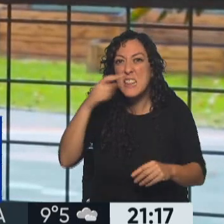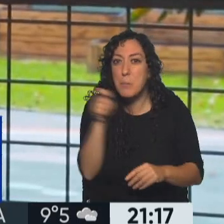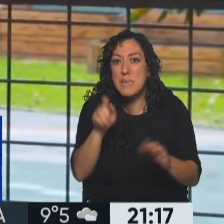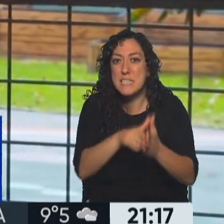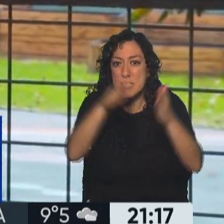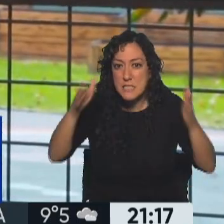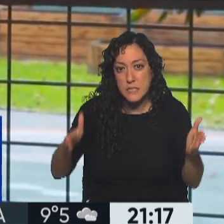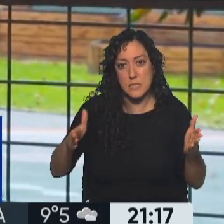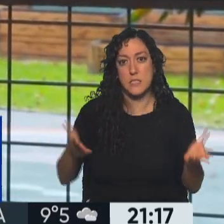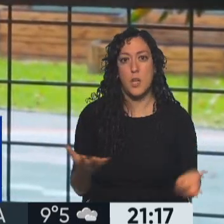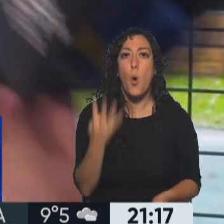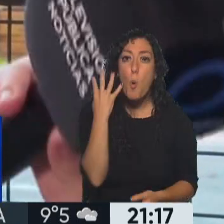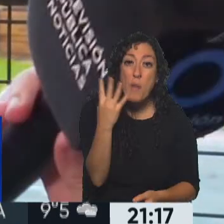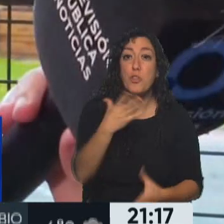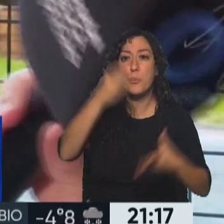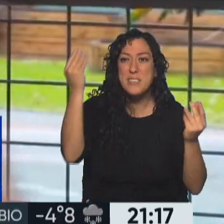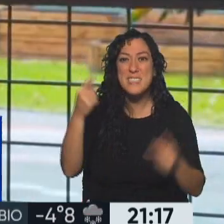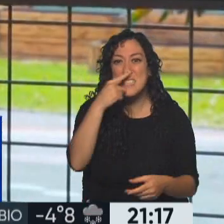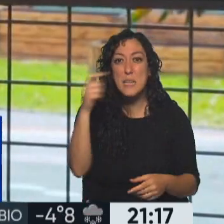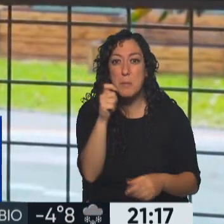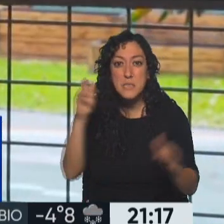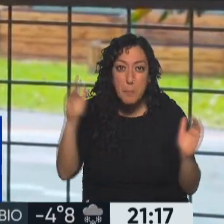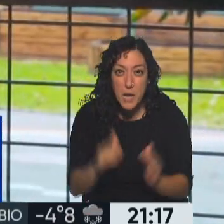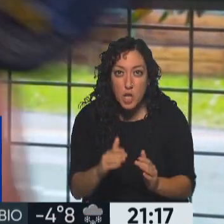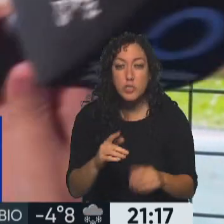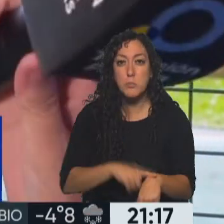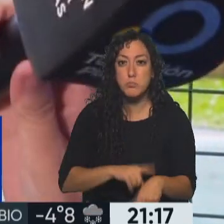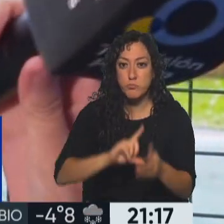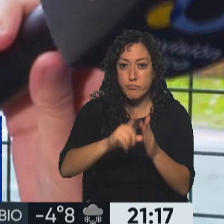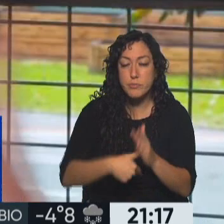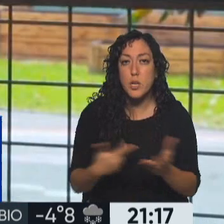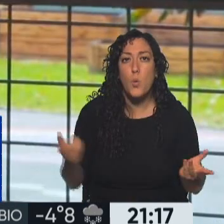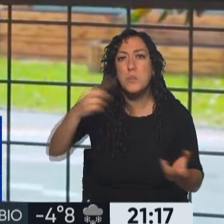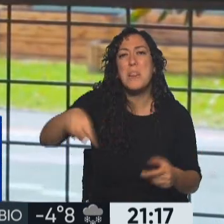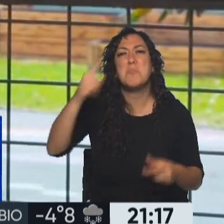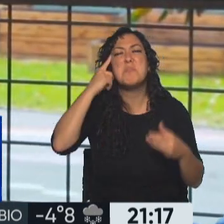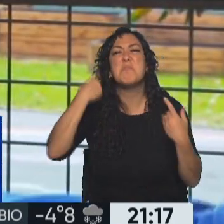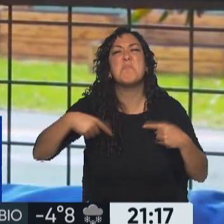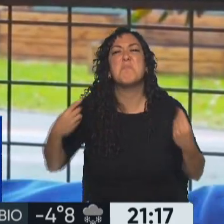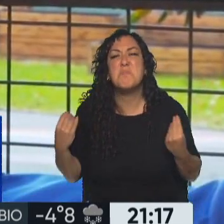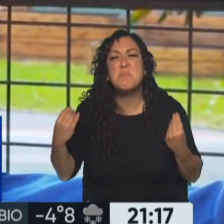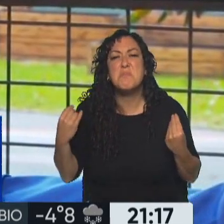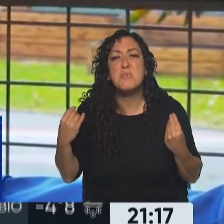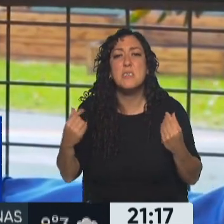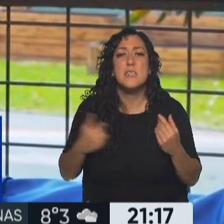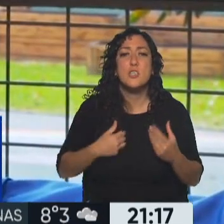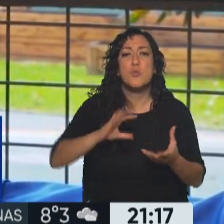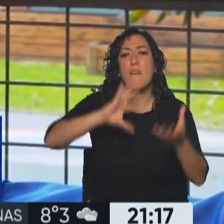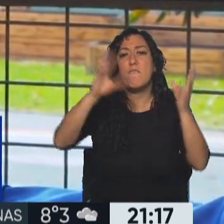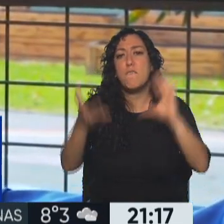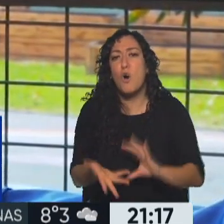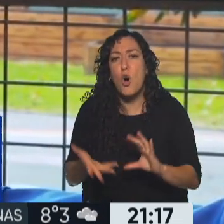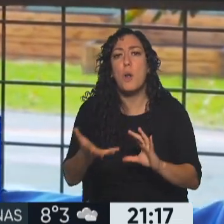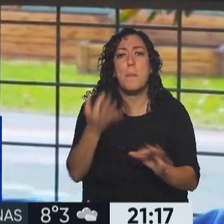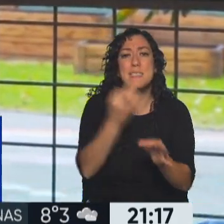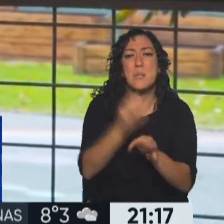Sí, 4 veces. ¿En menos de 7 meses? Exactamente. Bueno, ¿qué suponen ustedes? No, es una metodología que está ocurriendo en